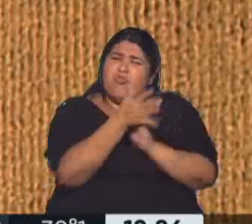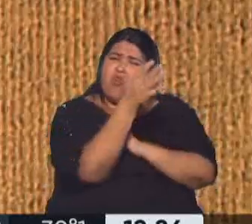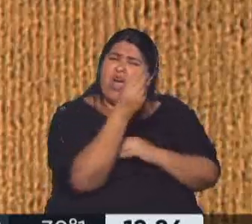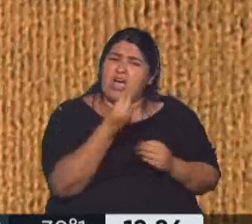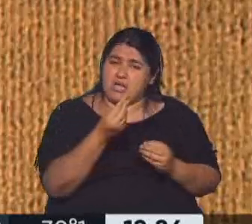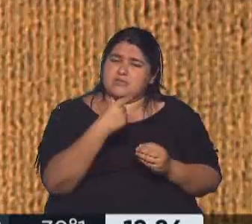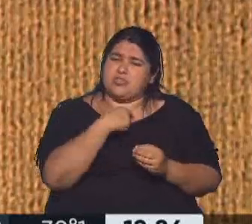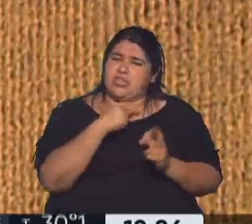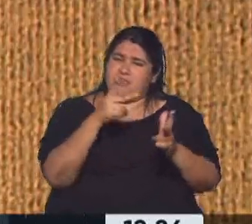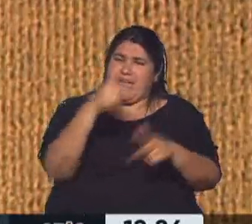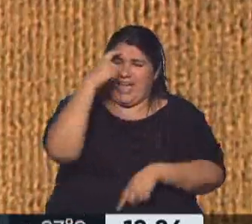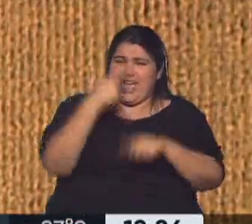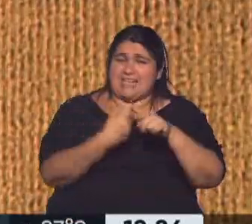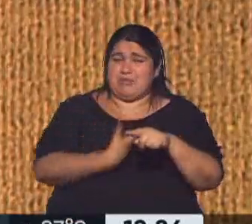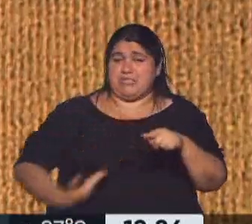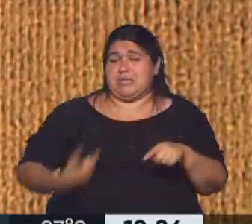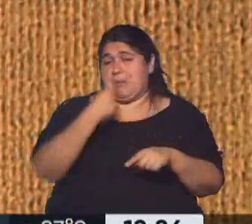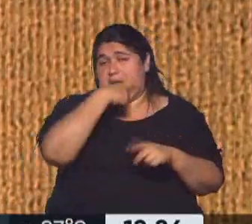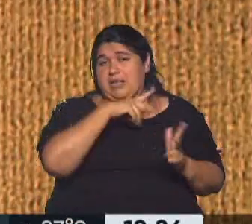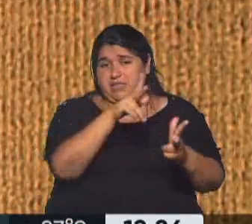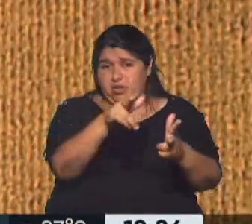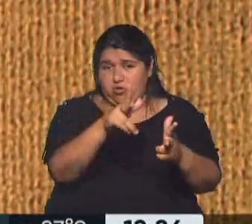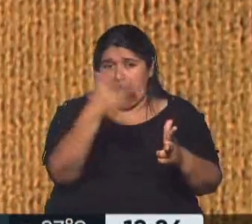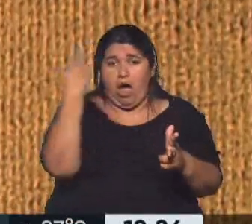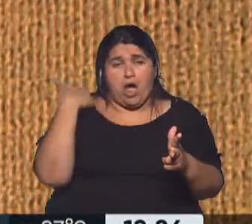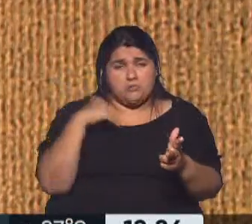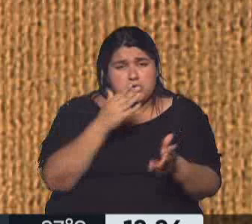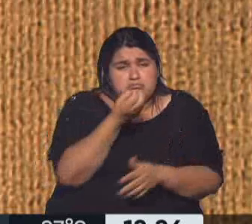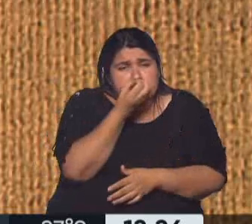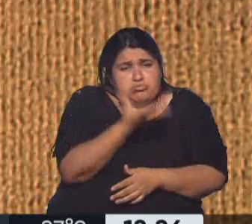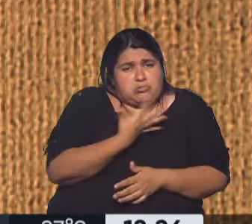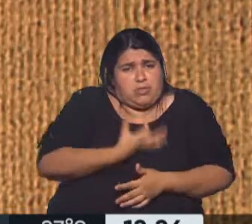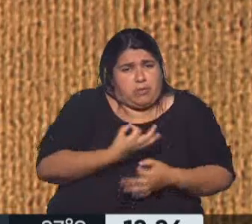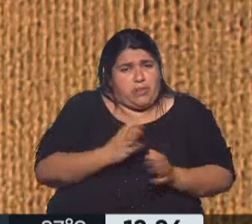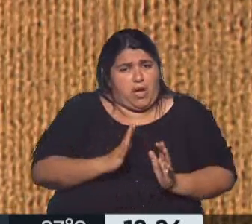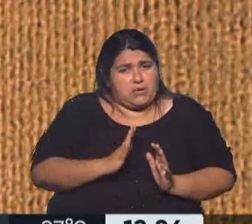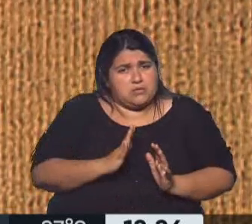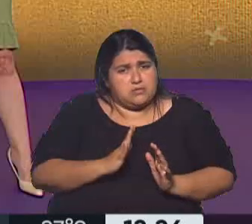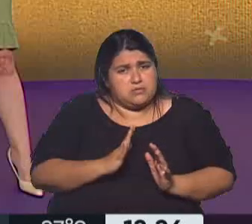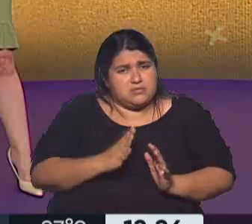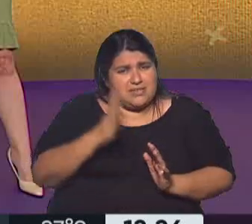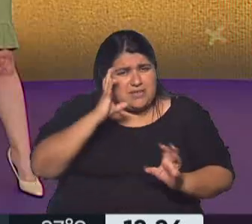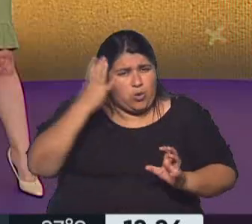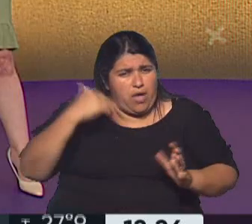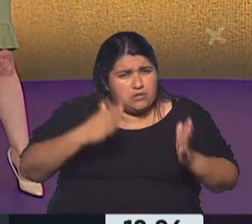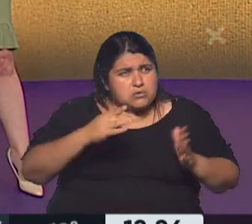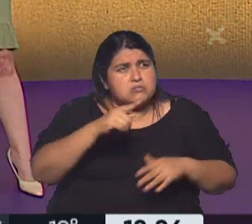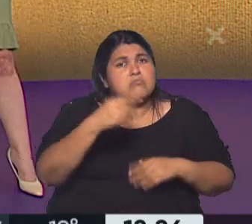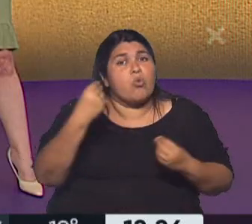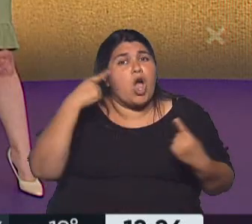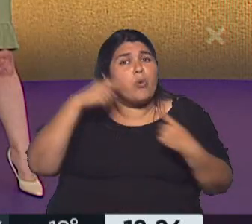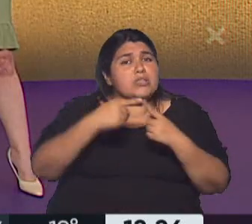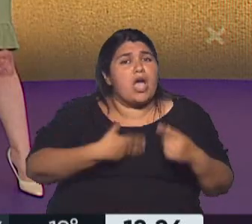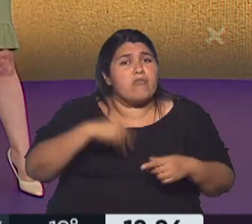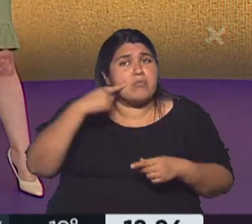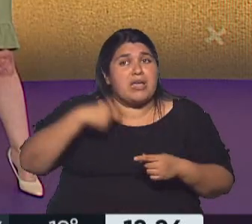permítanme citar al expresidente Macri, que tuvo un rapto de sinceridad y lo dijo. Porque en realidad la finalidad del fondo fue